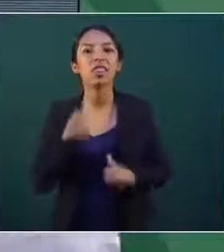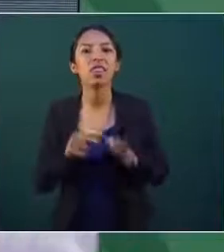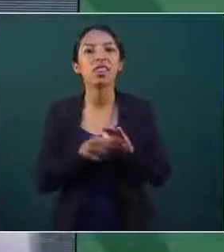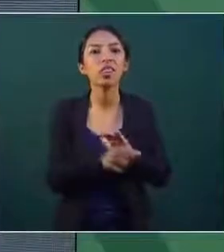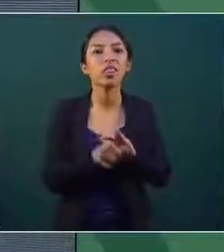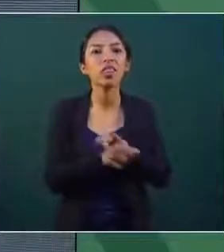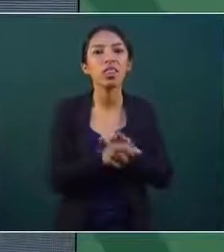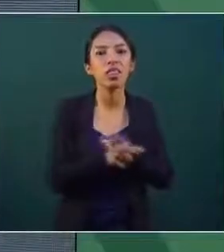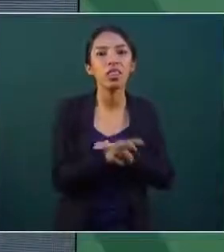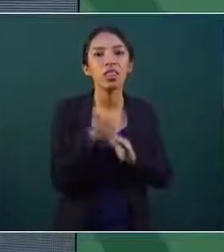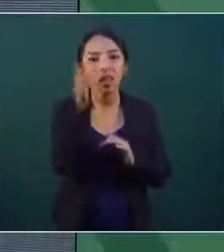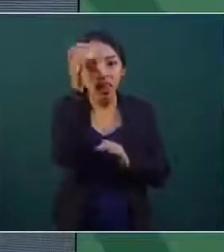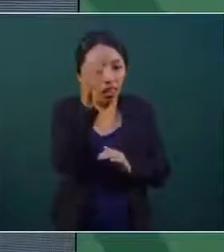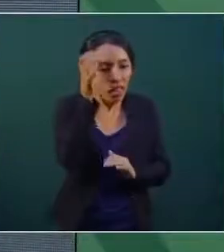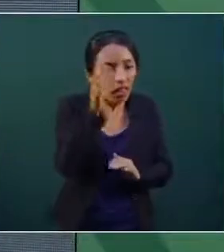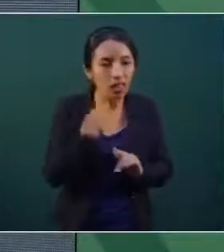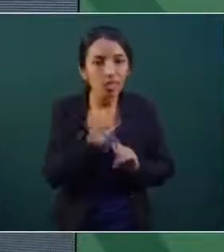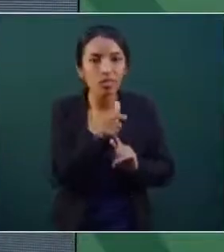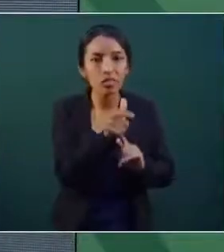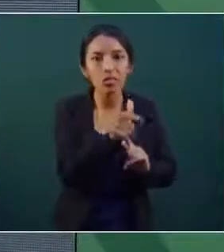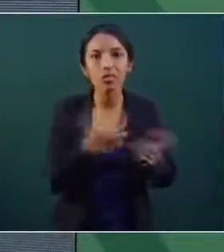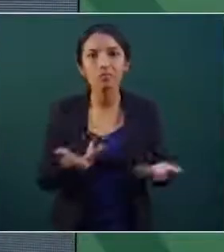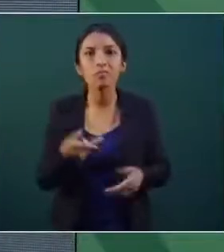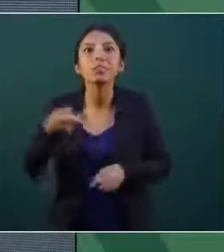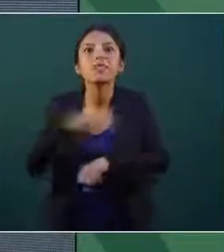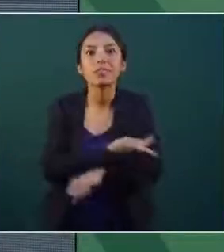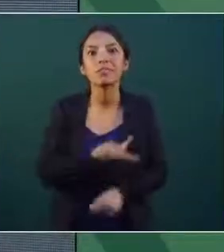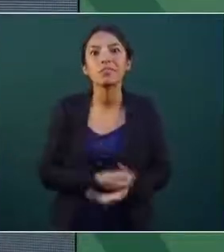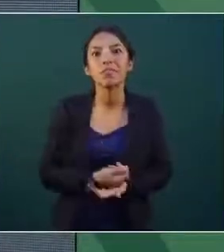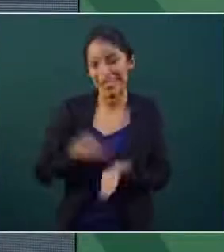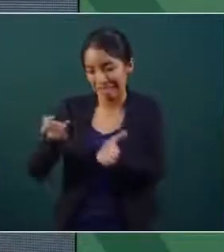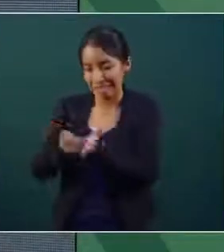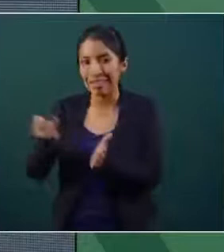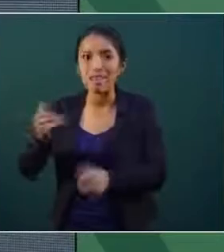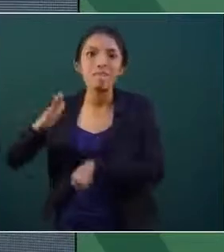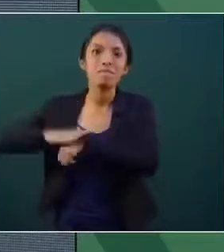¿qué tendríamos que hacer? Aumentar impuestos,